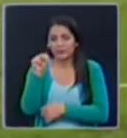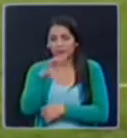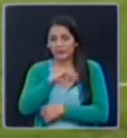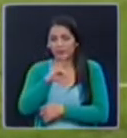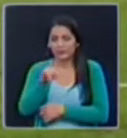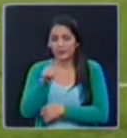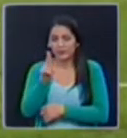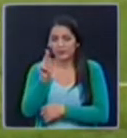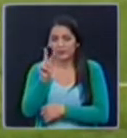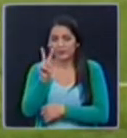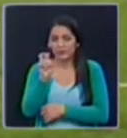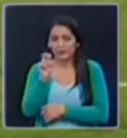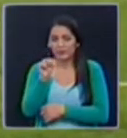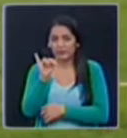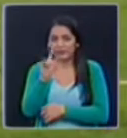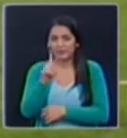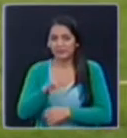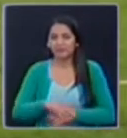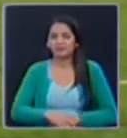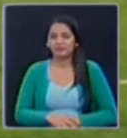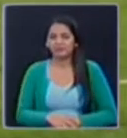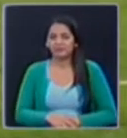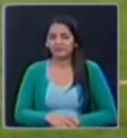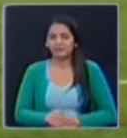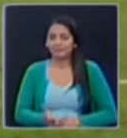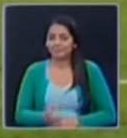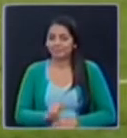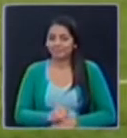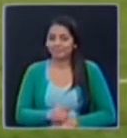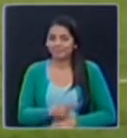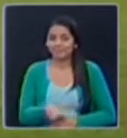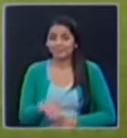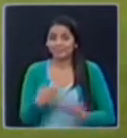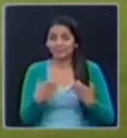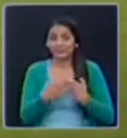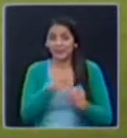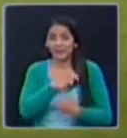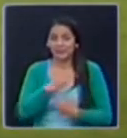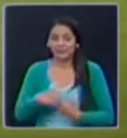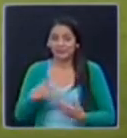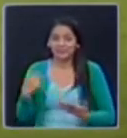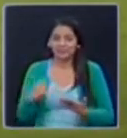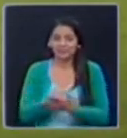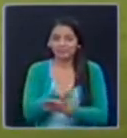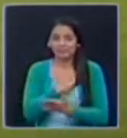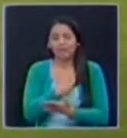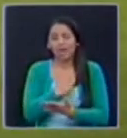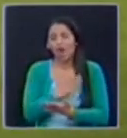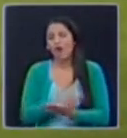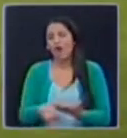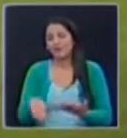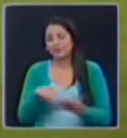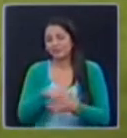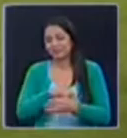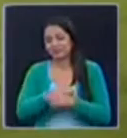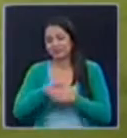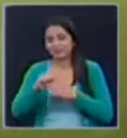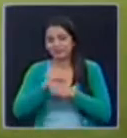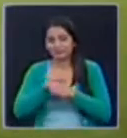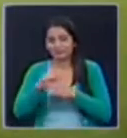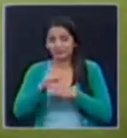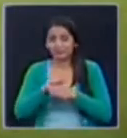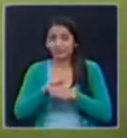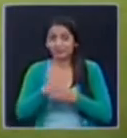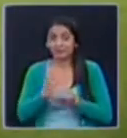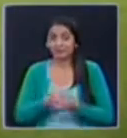Con el descontento de no haber podido alcanzar una victoria ante el Nacional, el Club Sport Emelec retornó a las prácticas en el complejo de los Amanes.